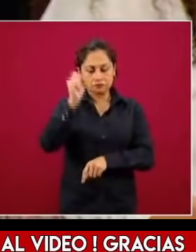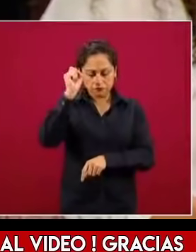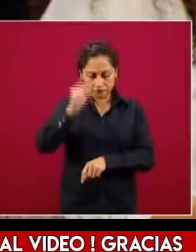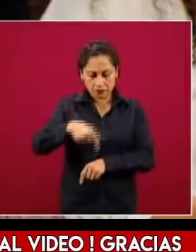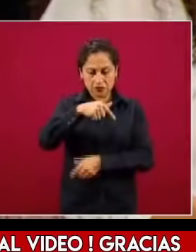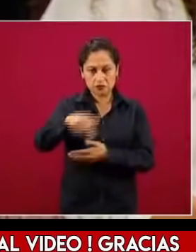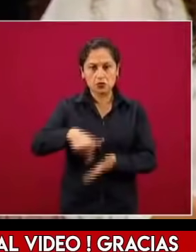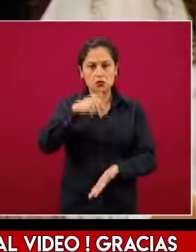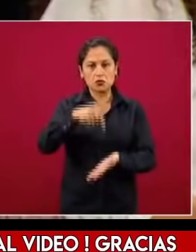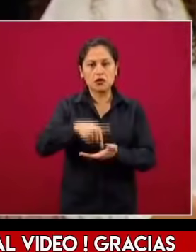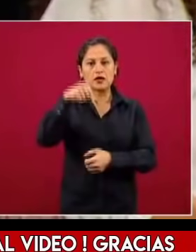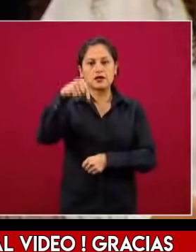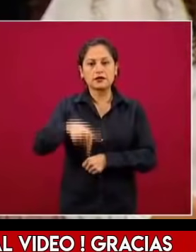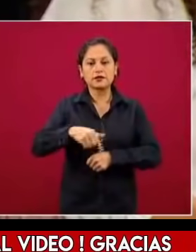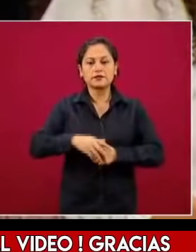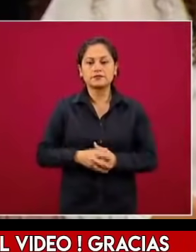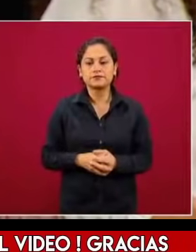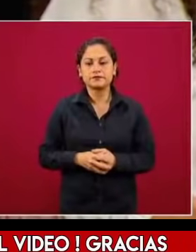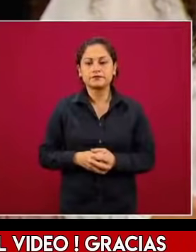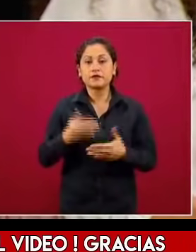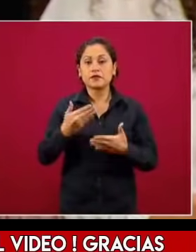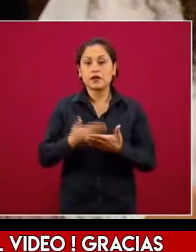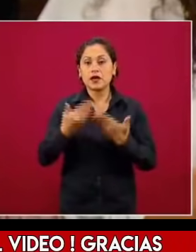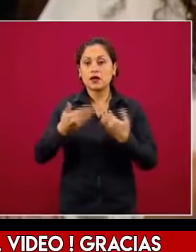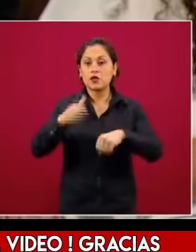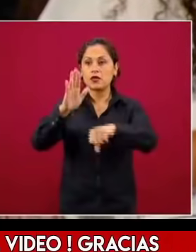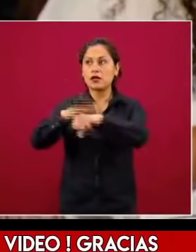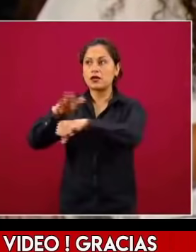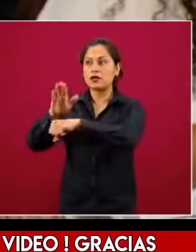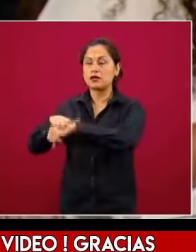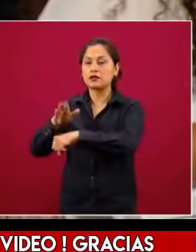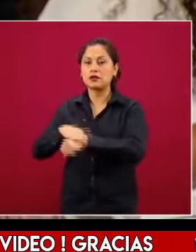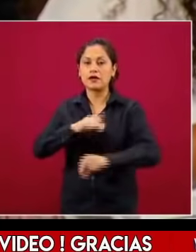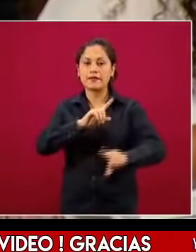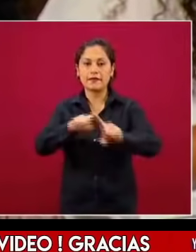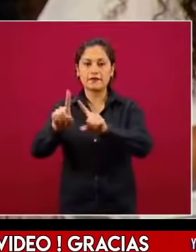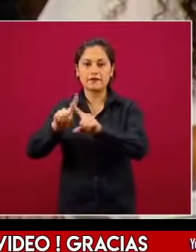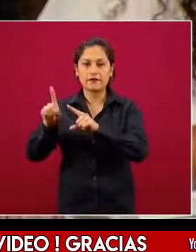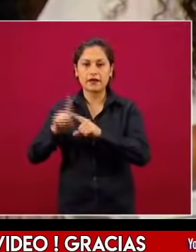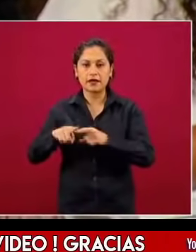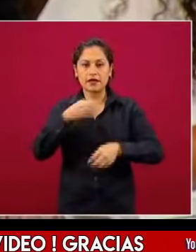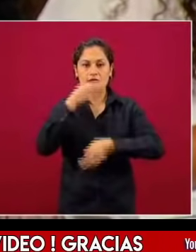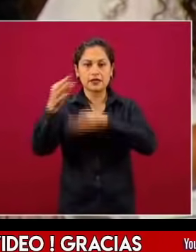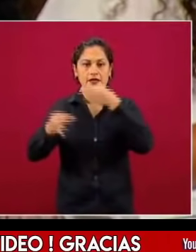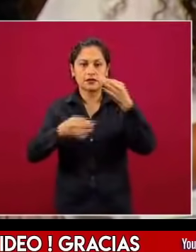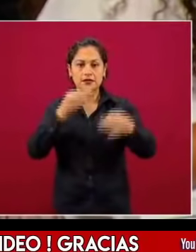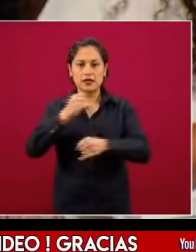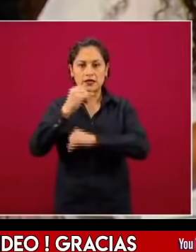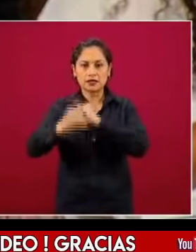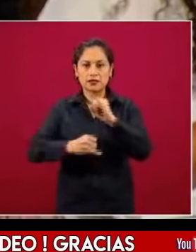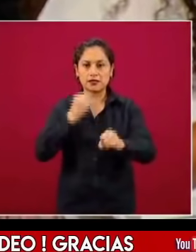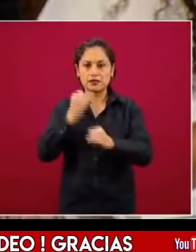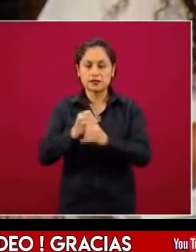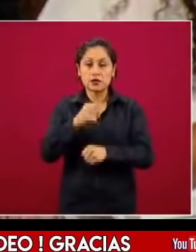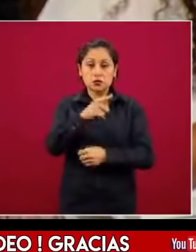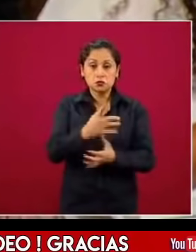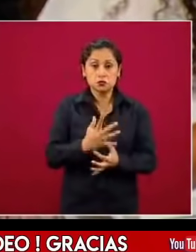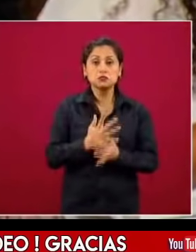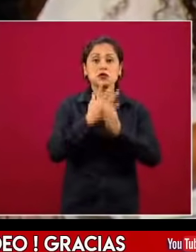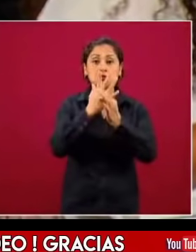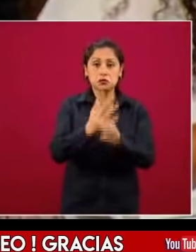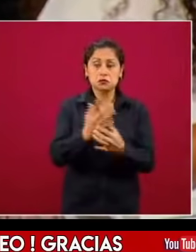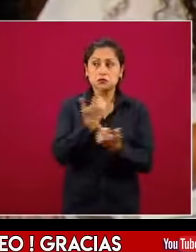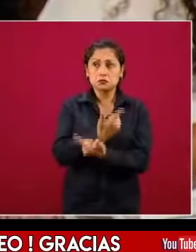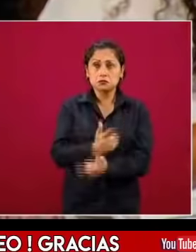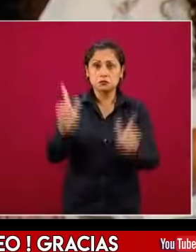incluso ahora recurren a medidas internacionales usted explica que es libertad de expresión aunque son claramente ataques